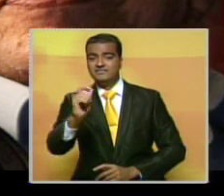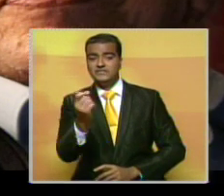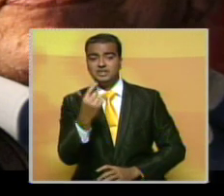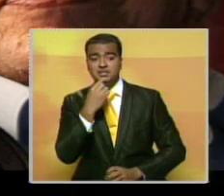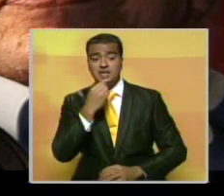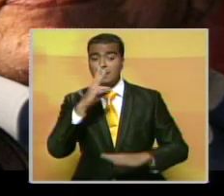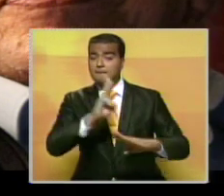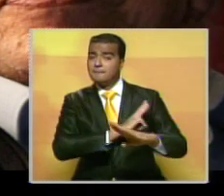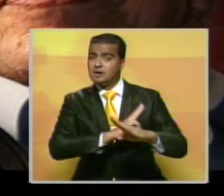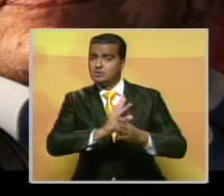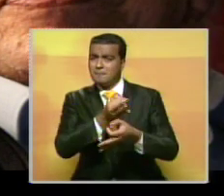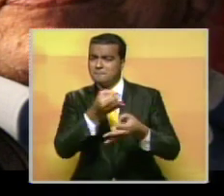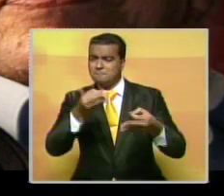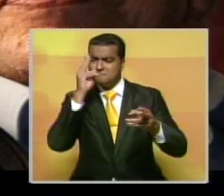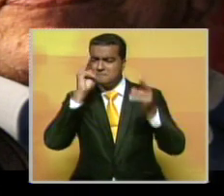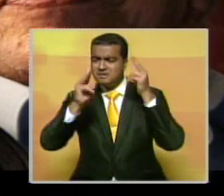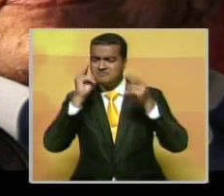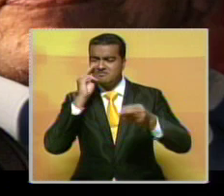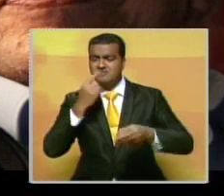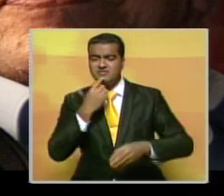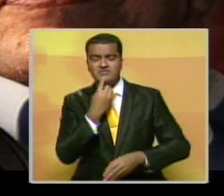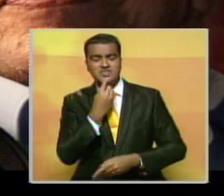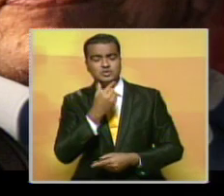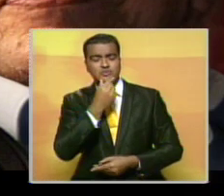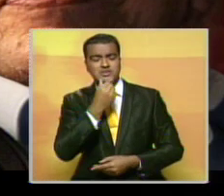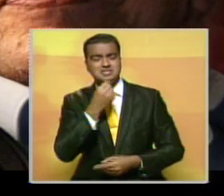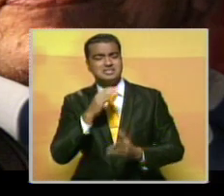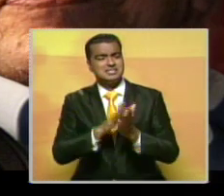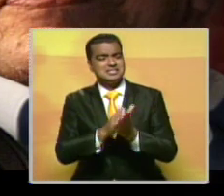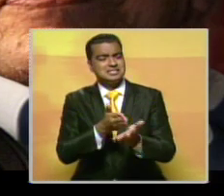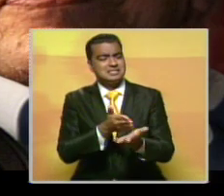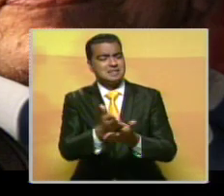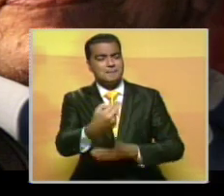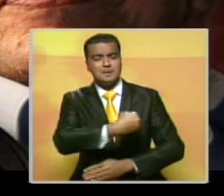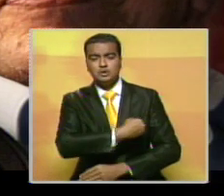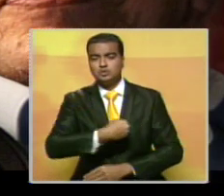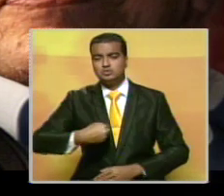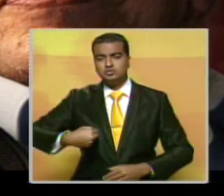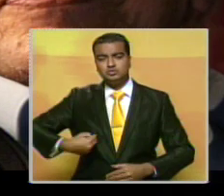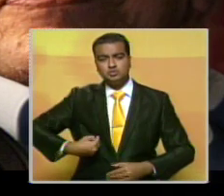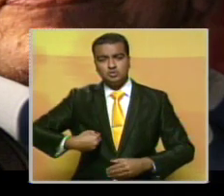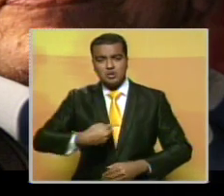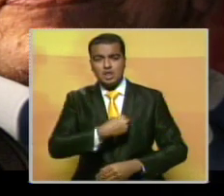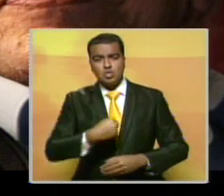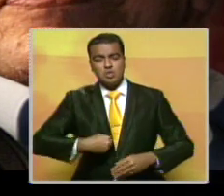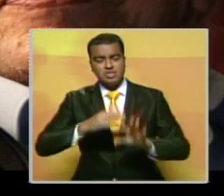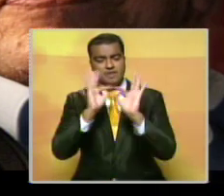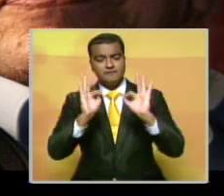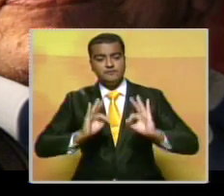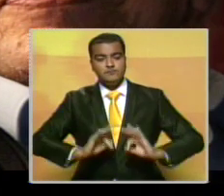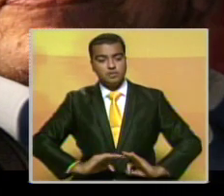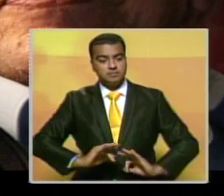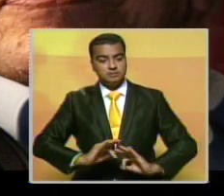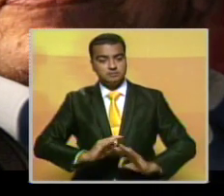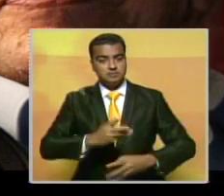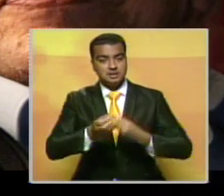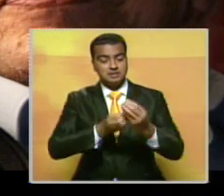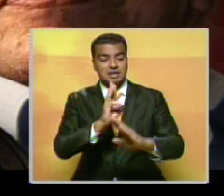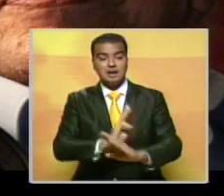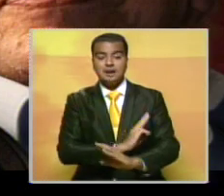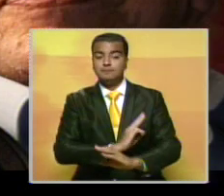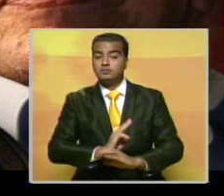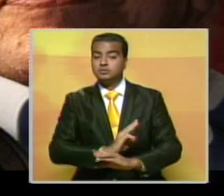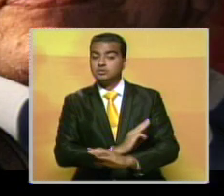"Gran maestro, tu música y sencillez siempre estarán con nosotros y en nuestra forma de concebir la